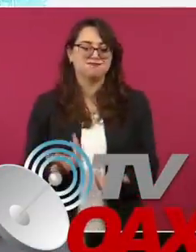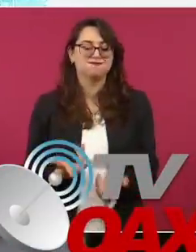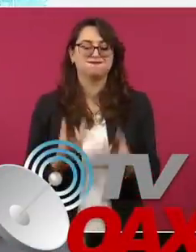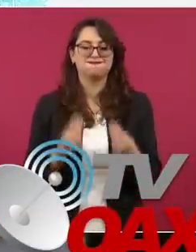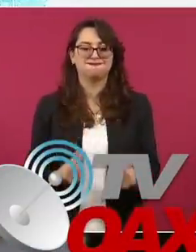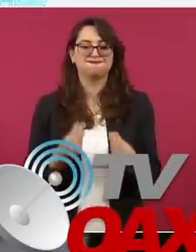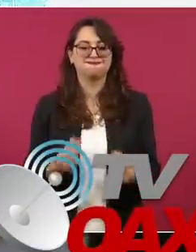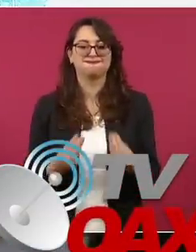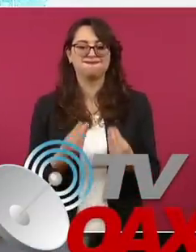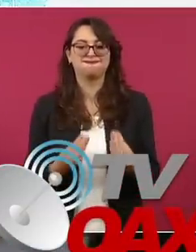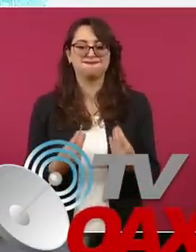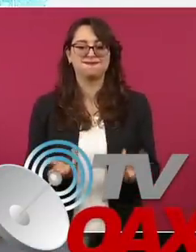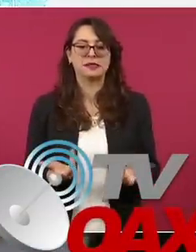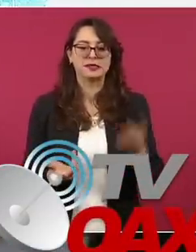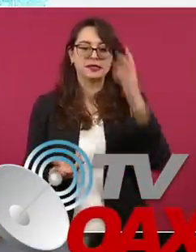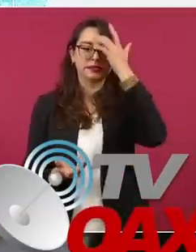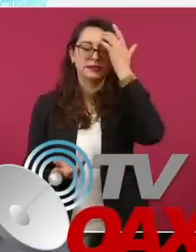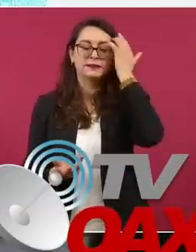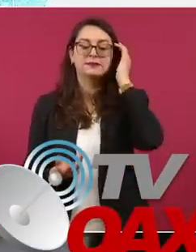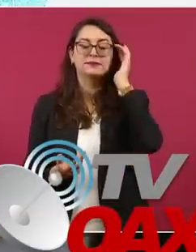Entonces, muy mal aconsejados,